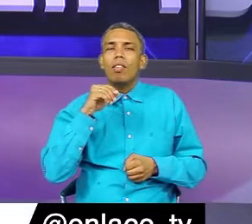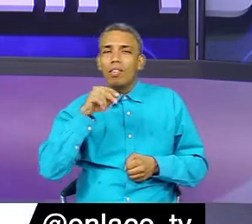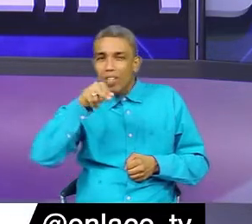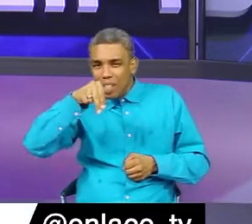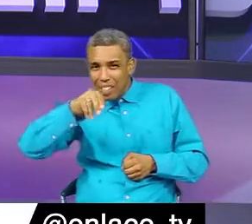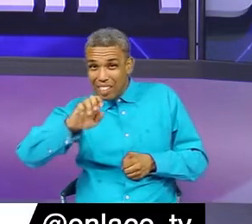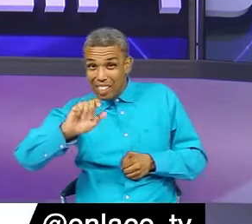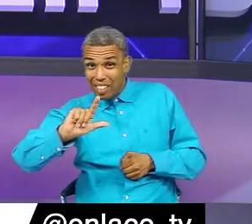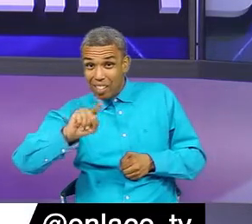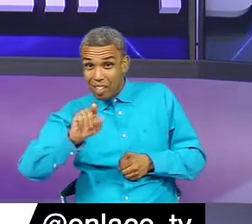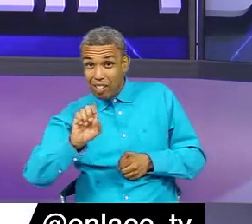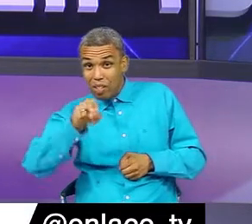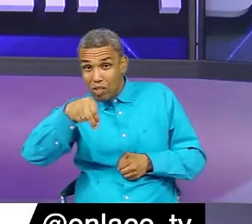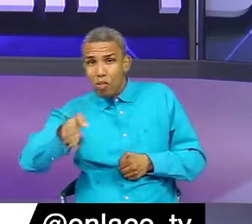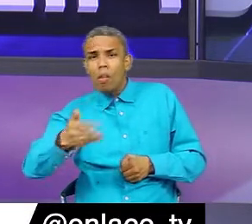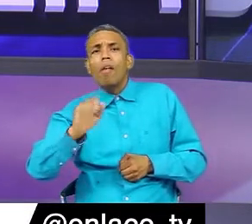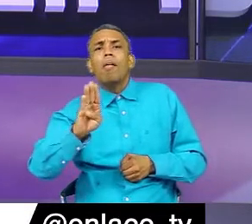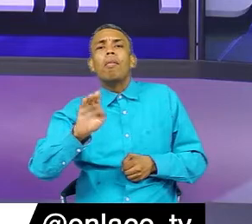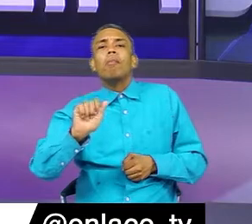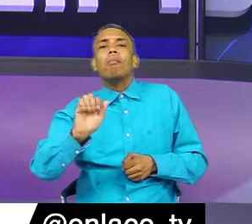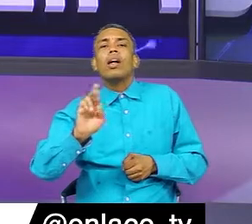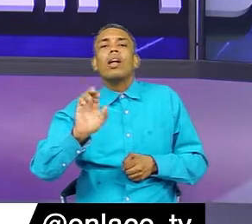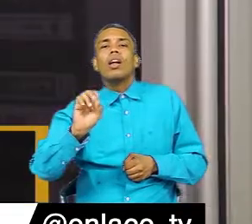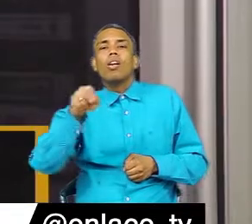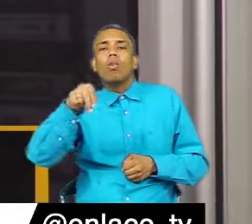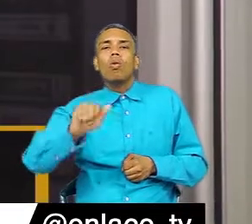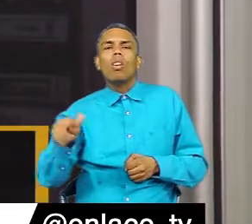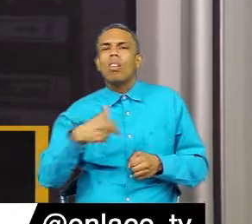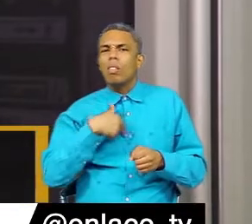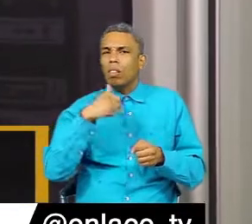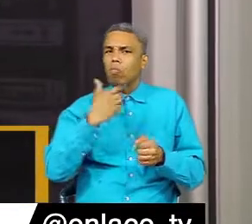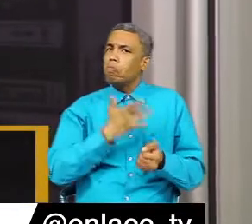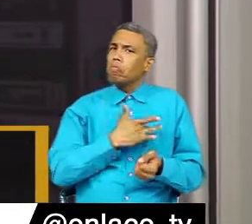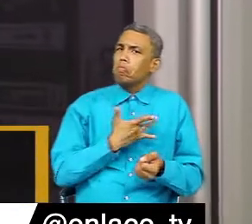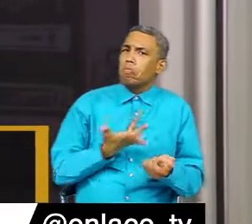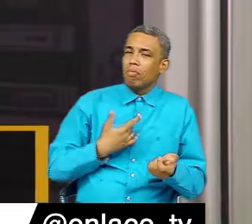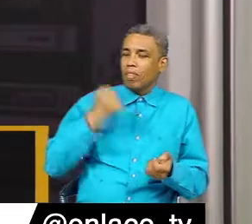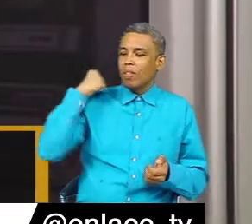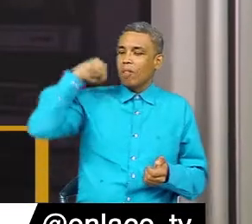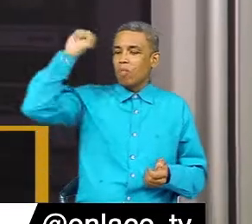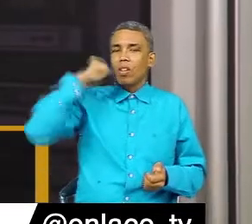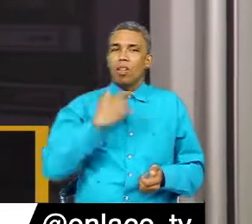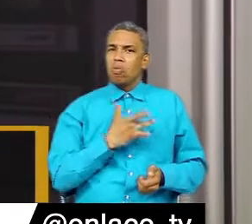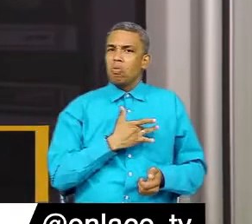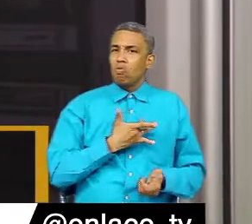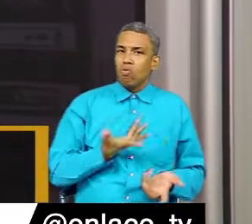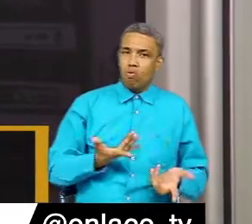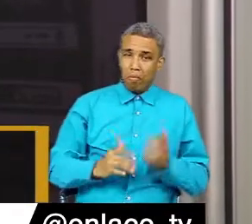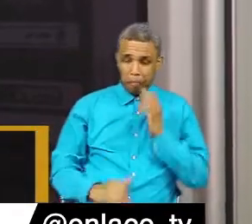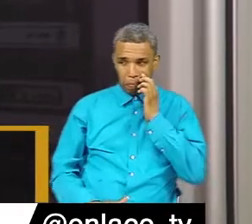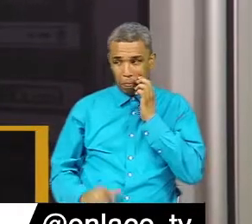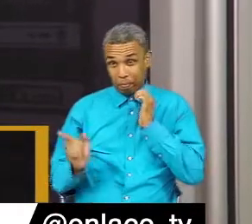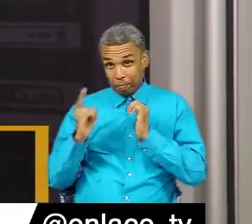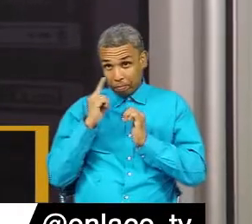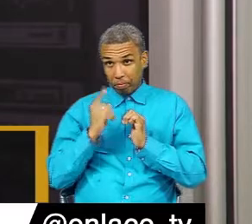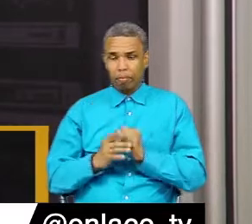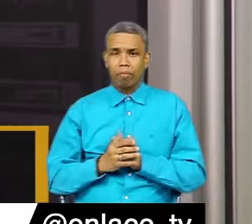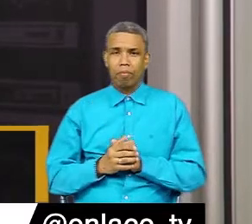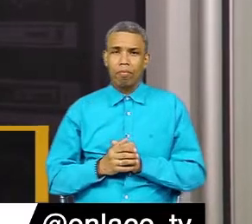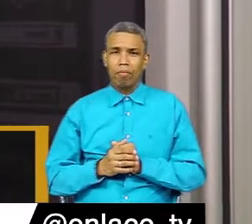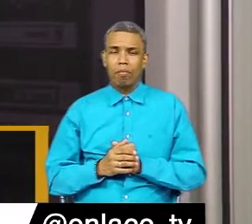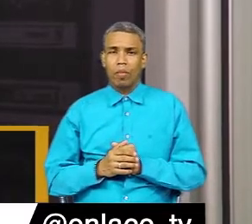los mejores 8 del fútbol profesional colombiano. Bueno, primero que todo fue un partido muy, muy complicado, sabiendo de